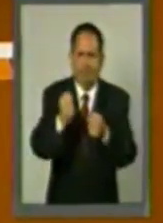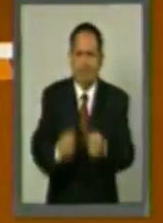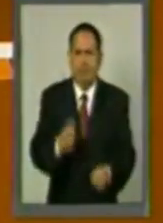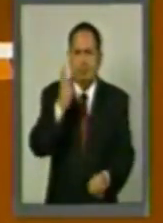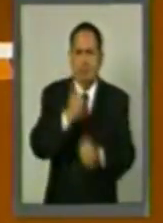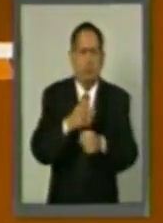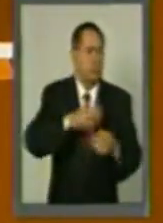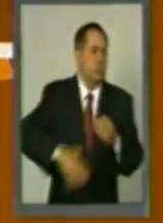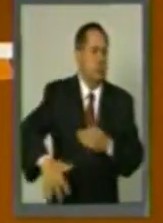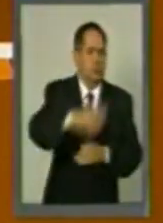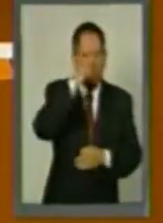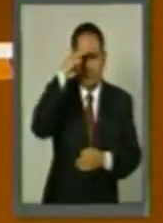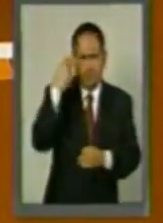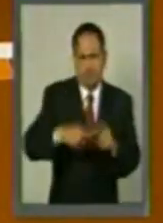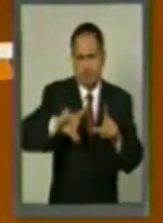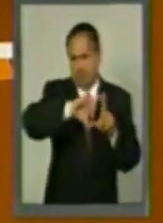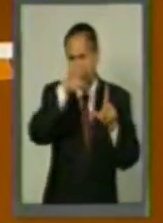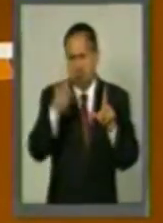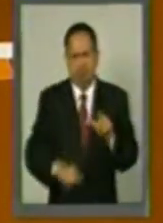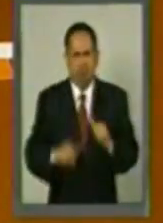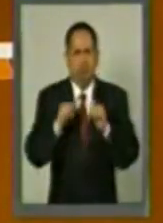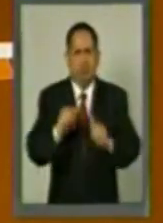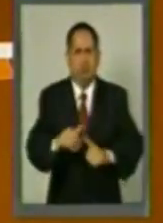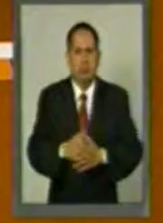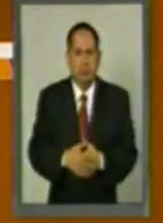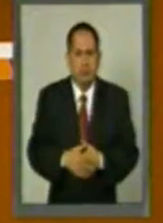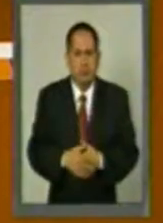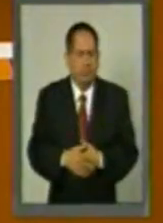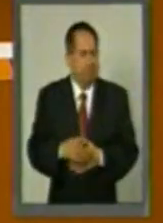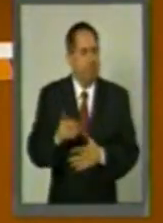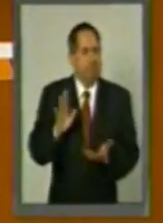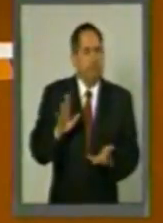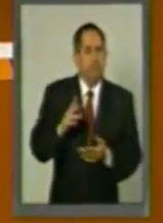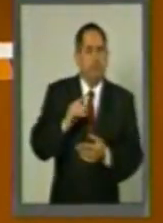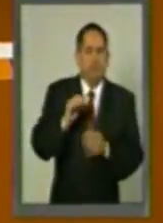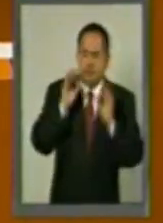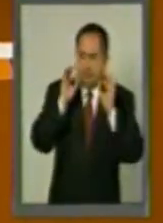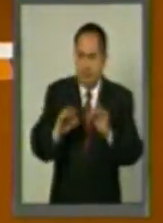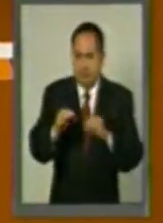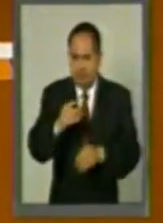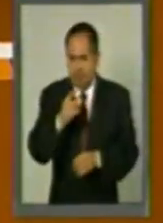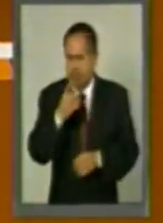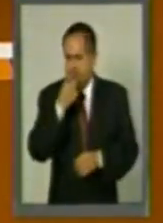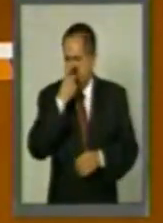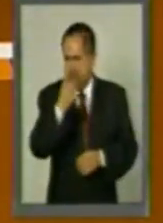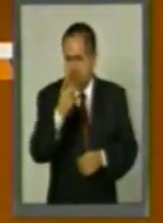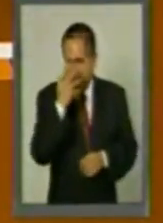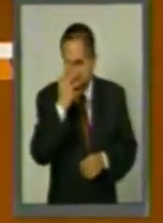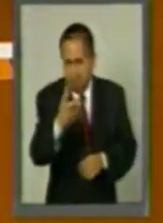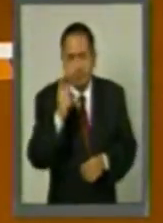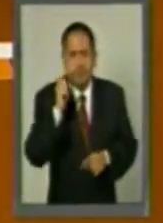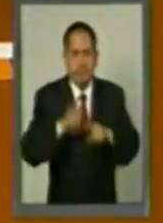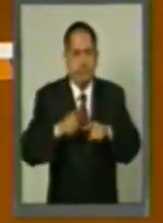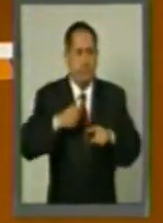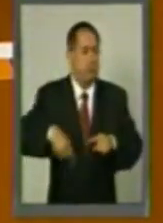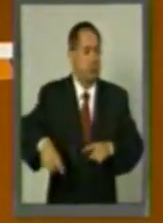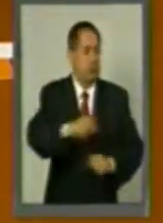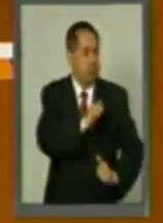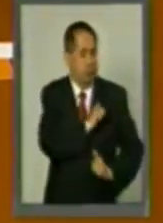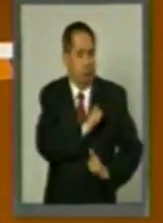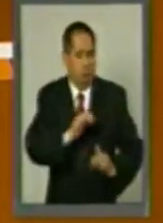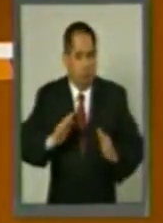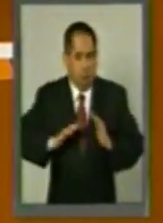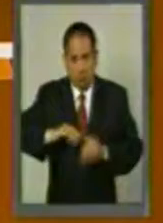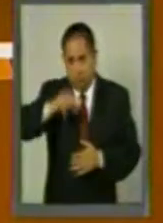seguridad al territorio nacional. No es extraño, y lo digo fuerte, que las Fuerzas Armadas